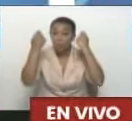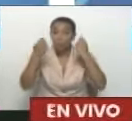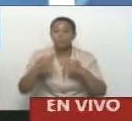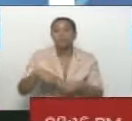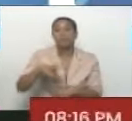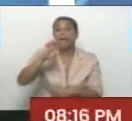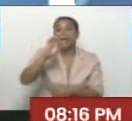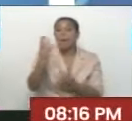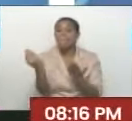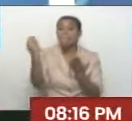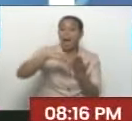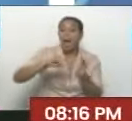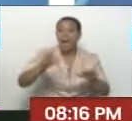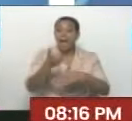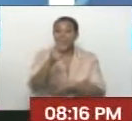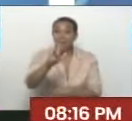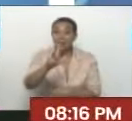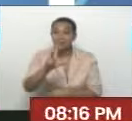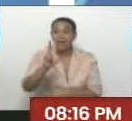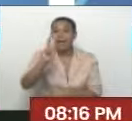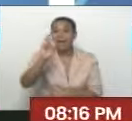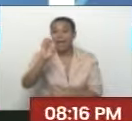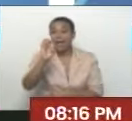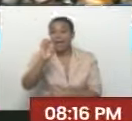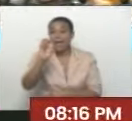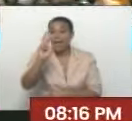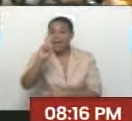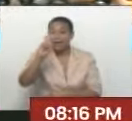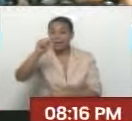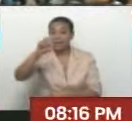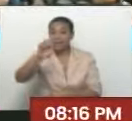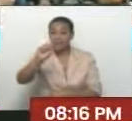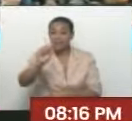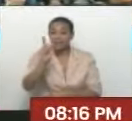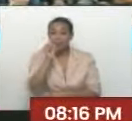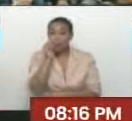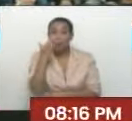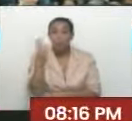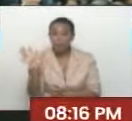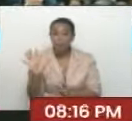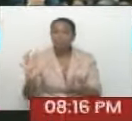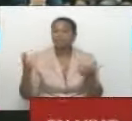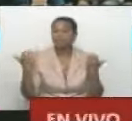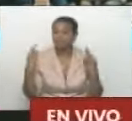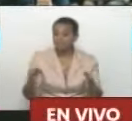Ernesto Villegas Poljap. Yo creo que podemos arrancar.